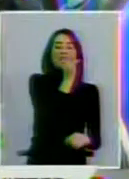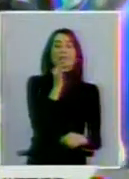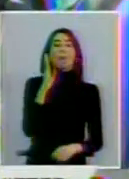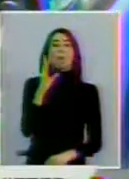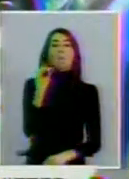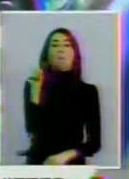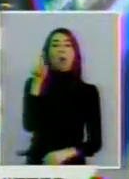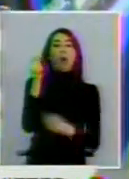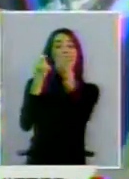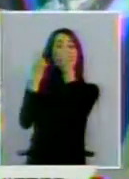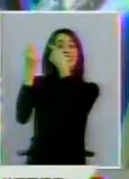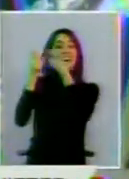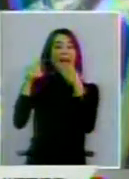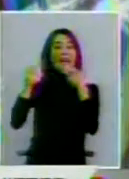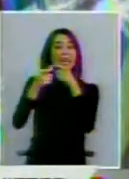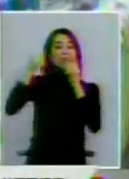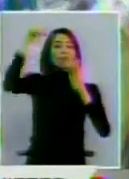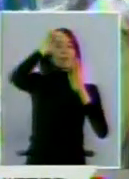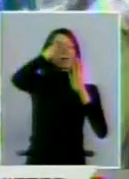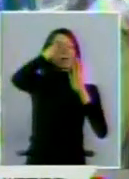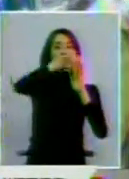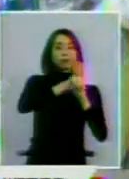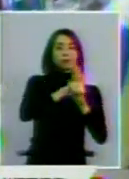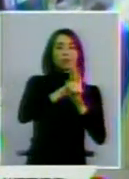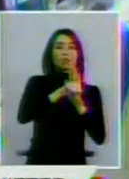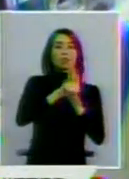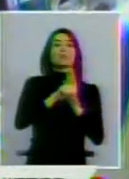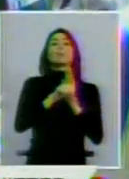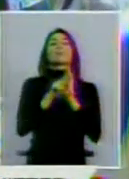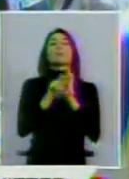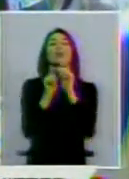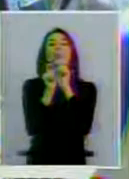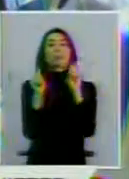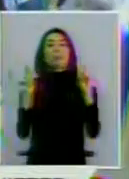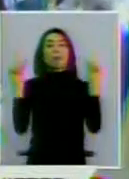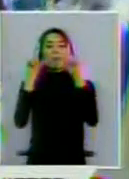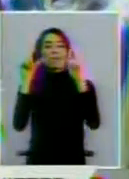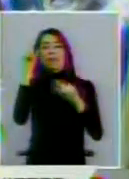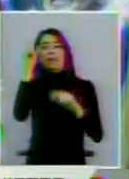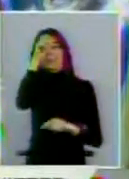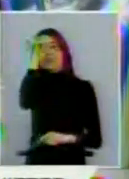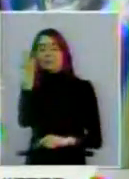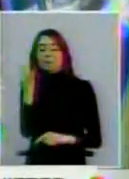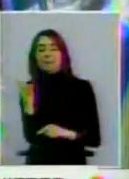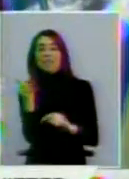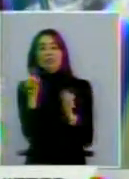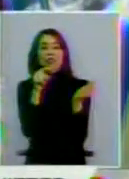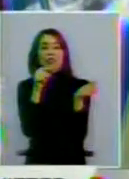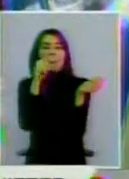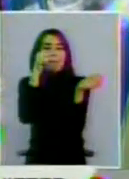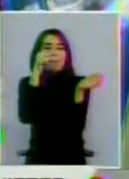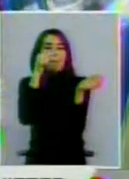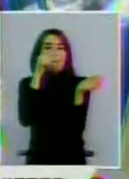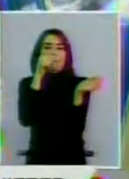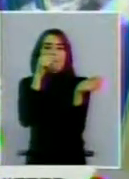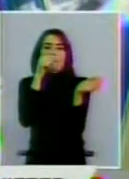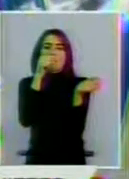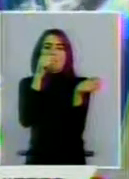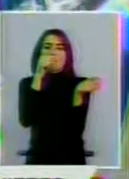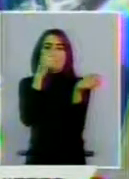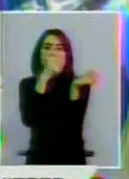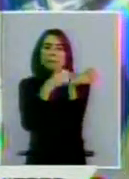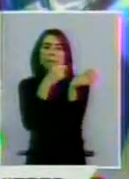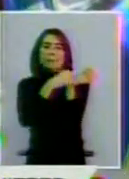bolsa, ya que los avisos comerciales es muy difícil que un usuario los cliquee, los pinche en